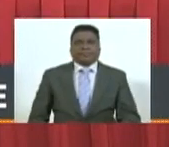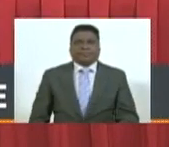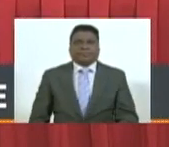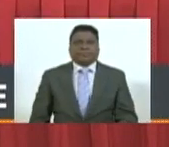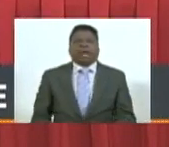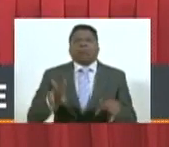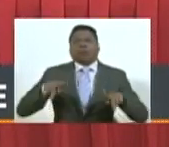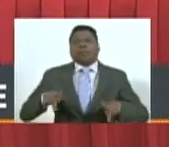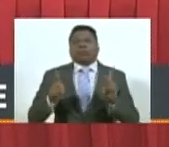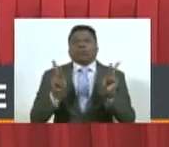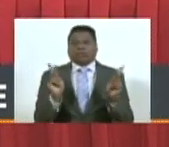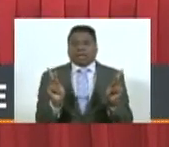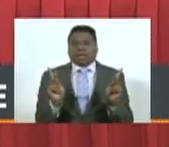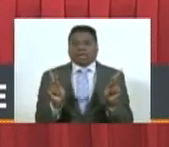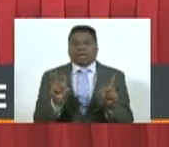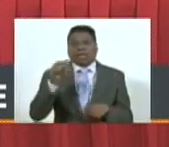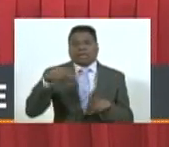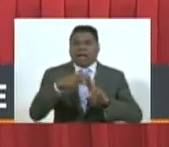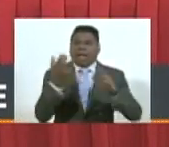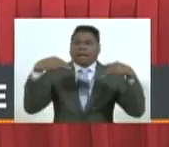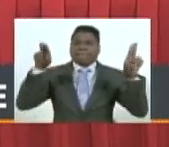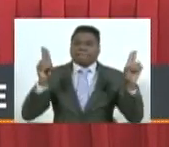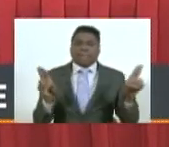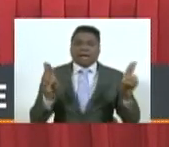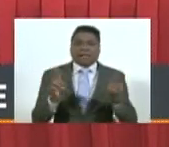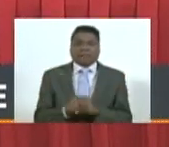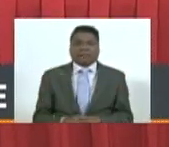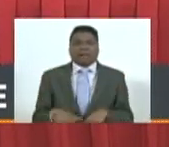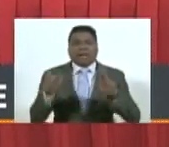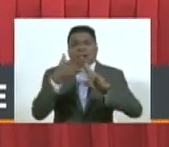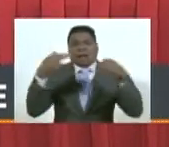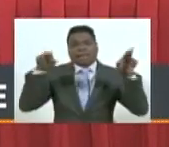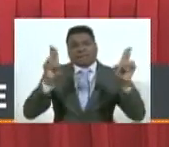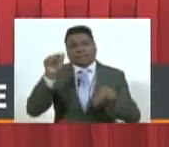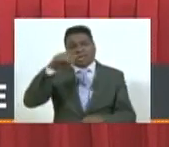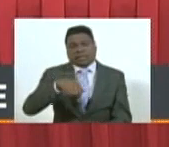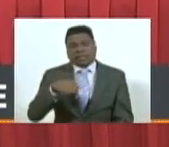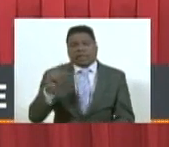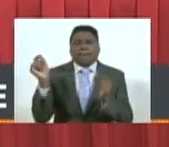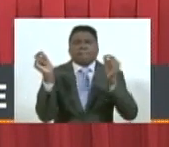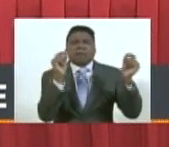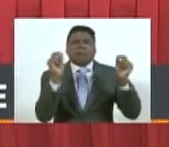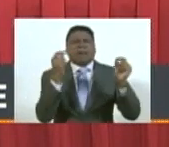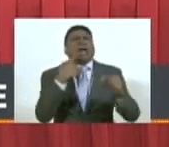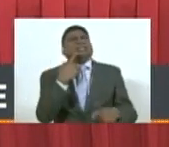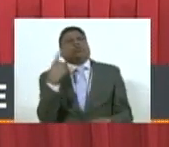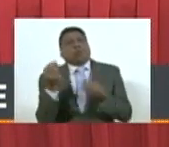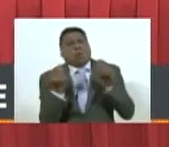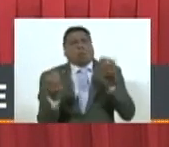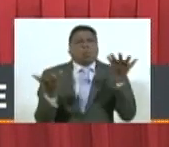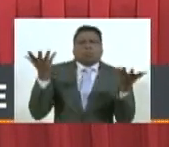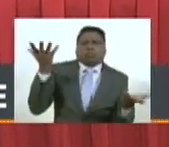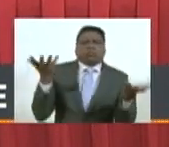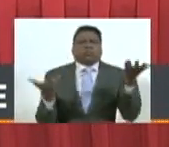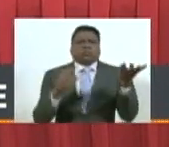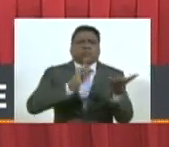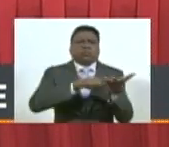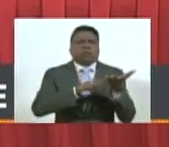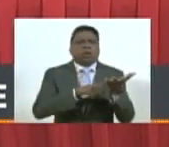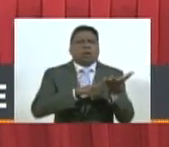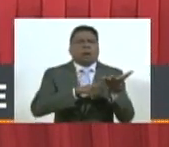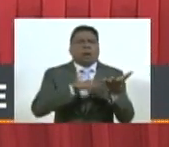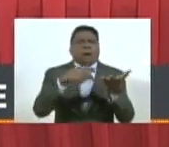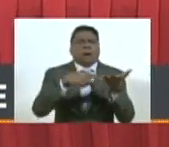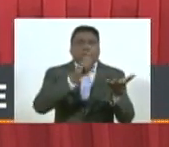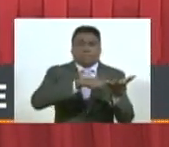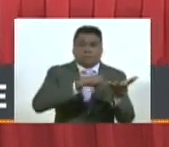una oportunidad para la paz, para que el país debata acerca de los dos modelos que están contrapuestos, el